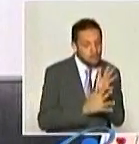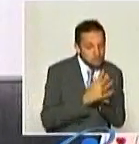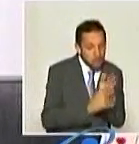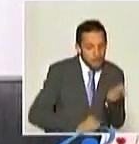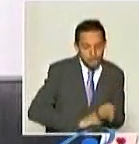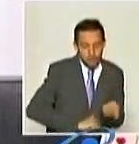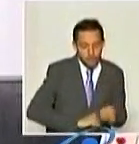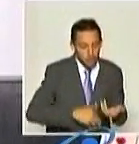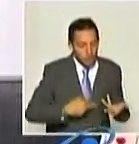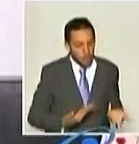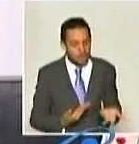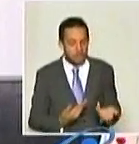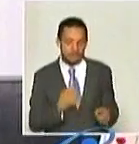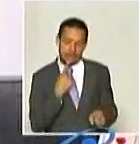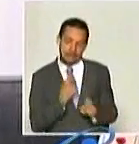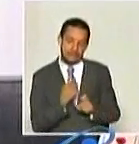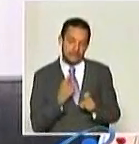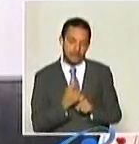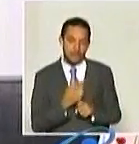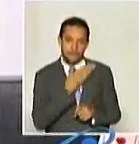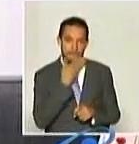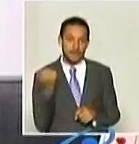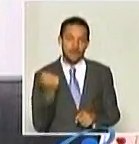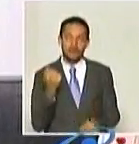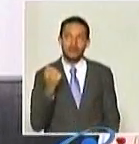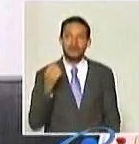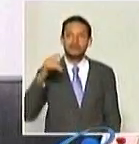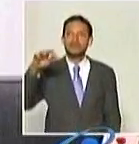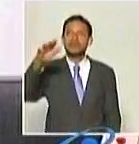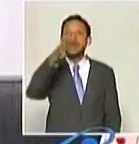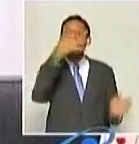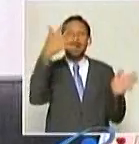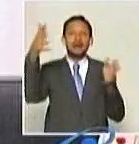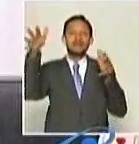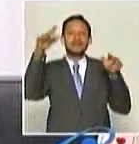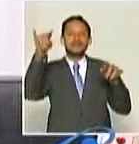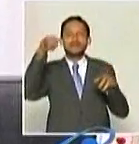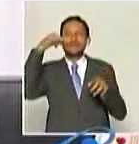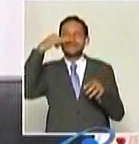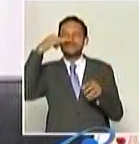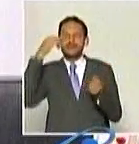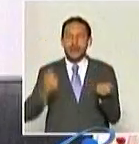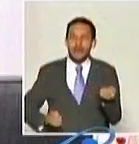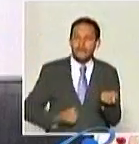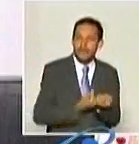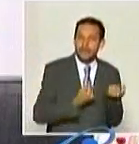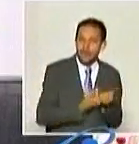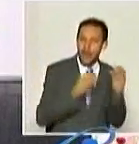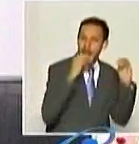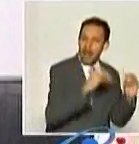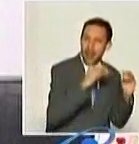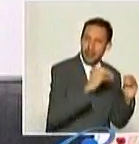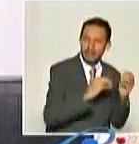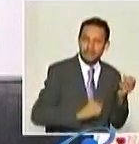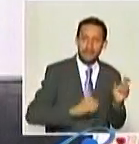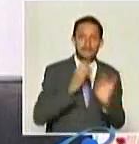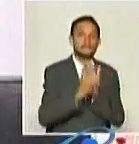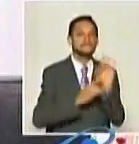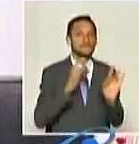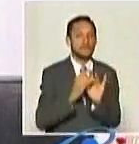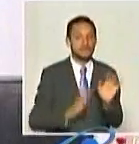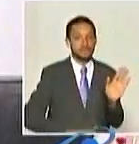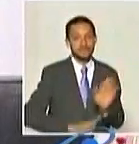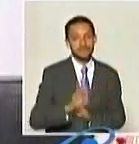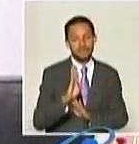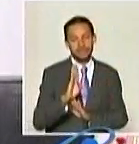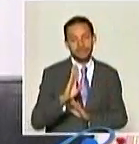Y empezó a utilizarse el ozono en ese tipo de patologías, en heridas de guerra, con gran éxito. Sin embargo, entró en desuso porque las